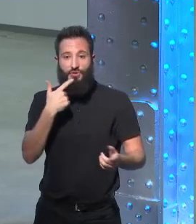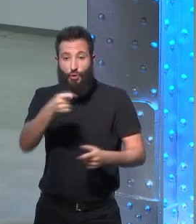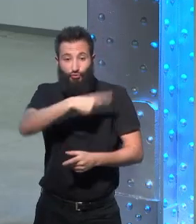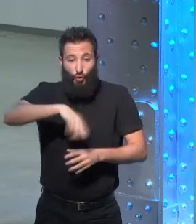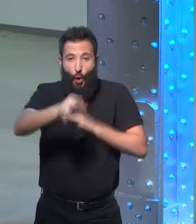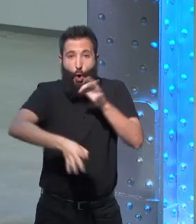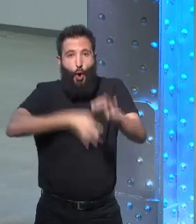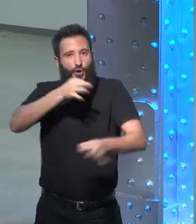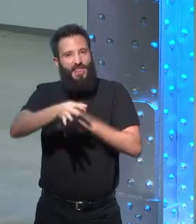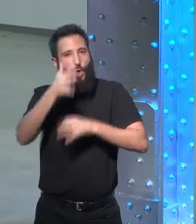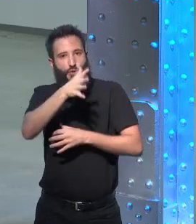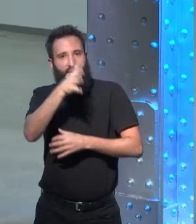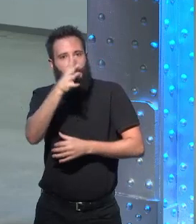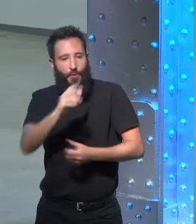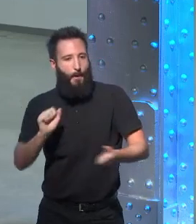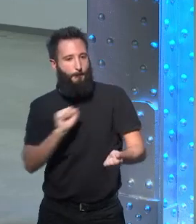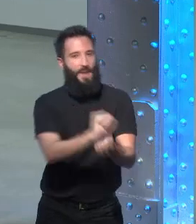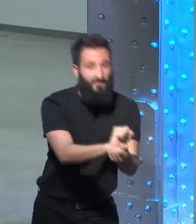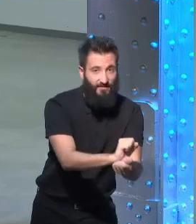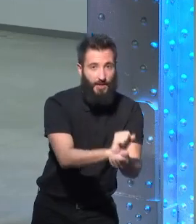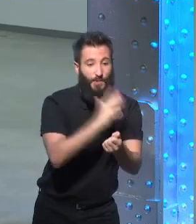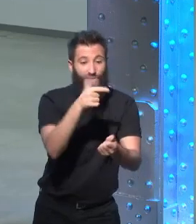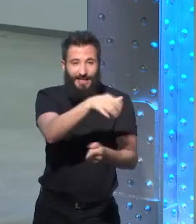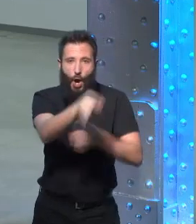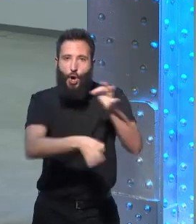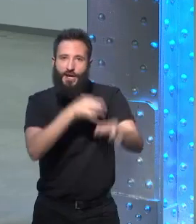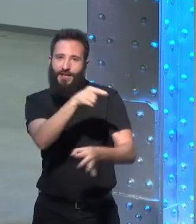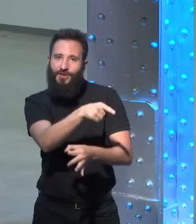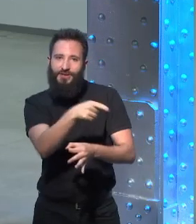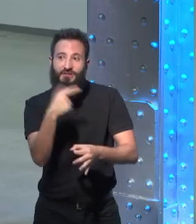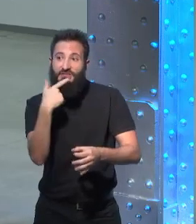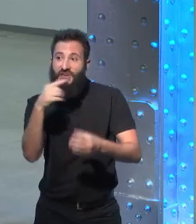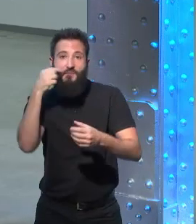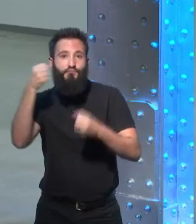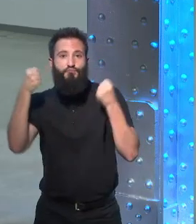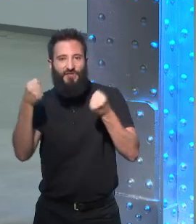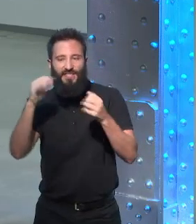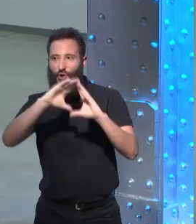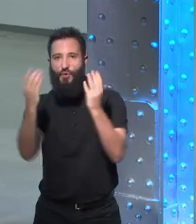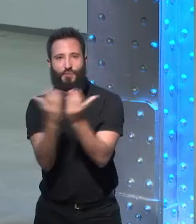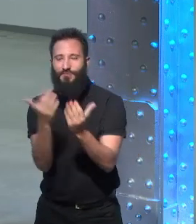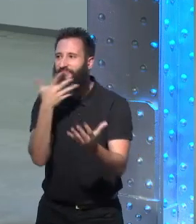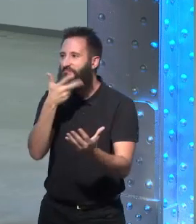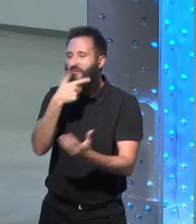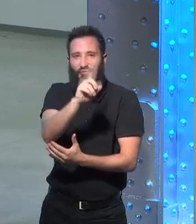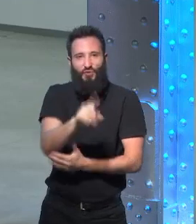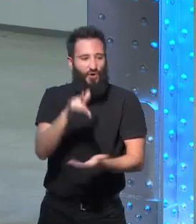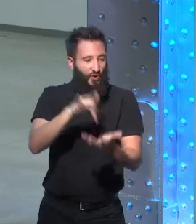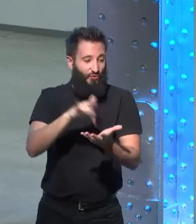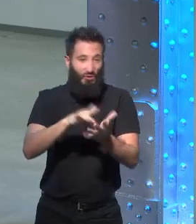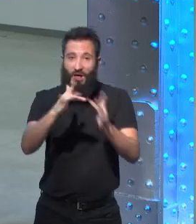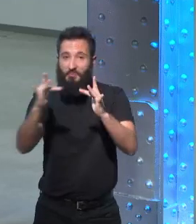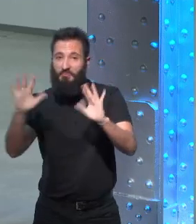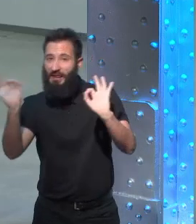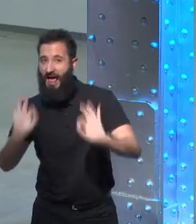desarticulamos organizaciones delictivas y esa organización delictiva no se conoce en el mundo físico, se conocen en el